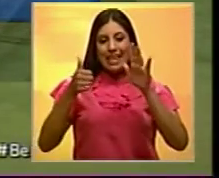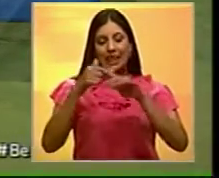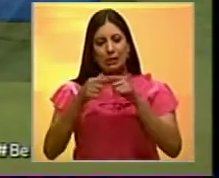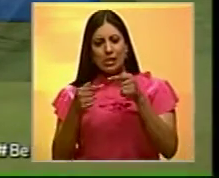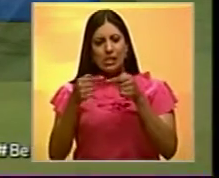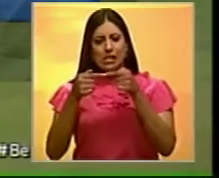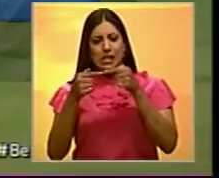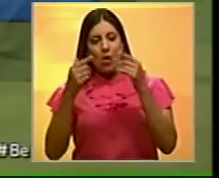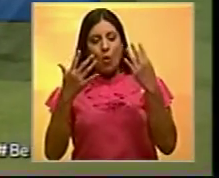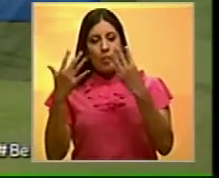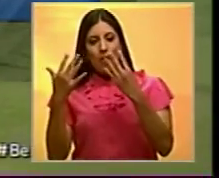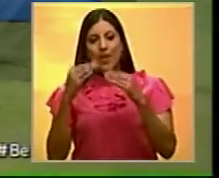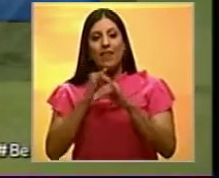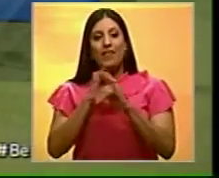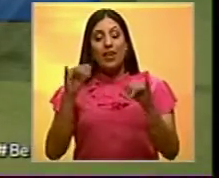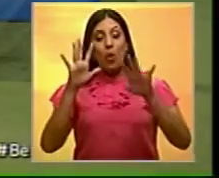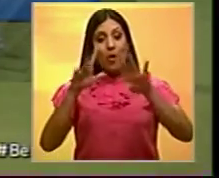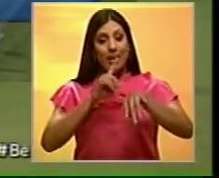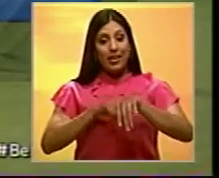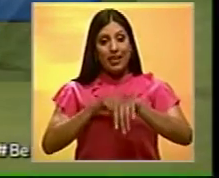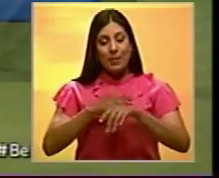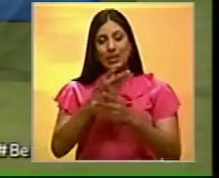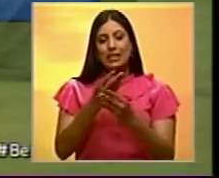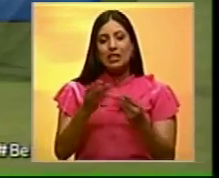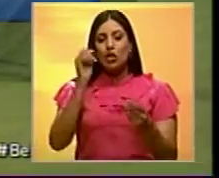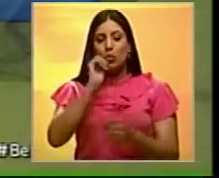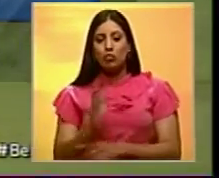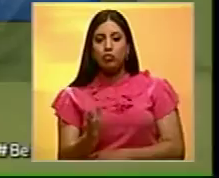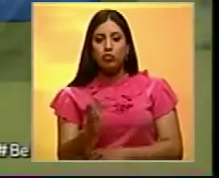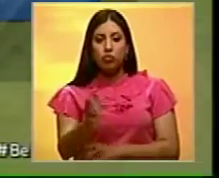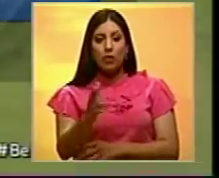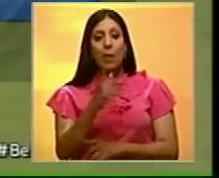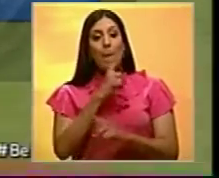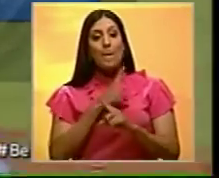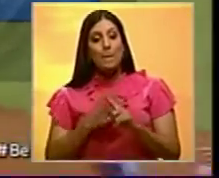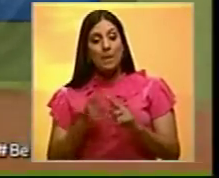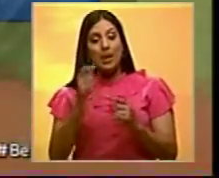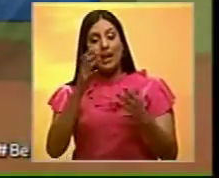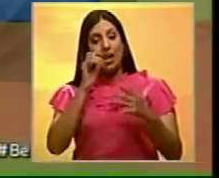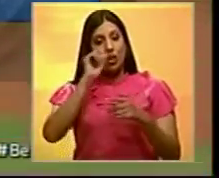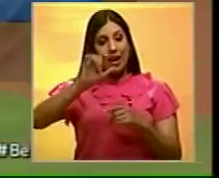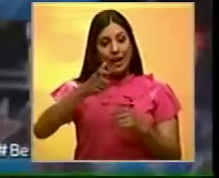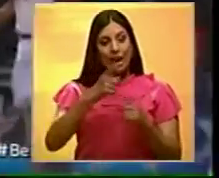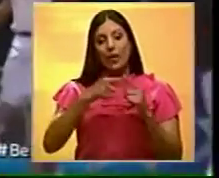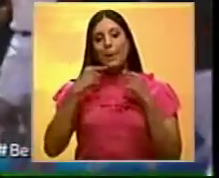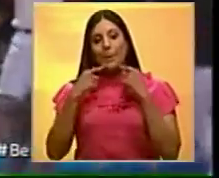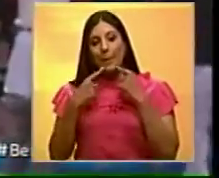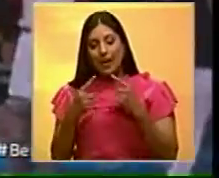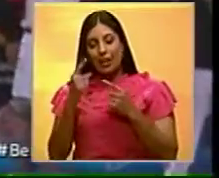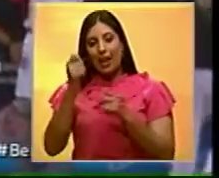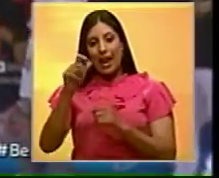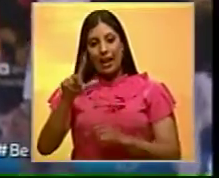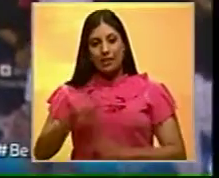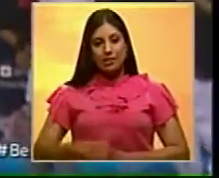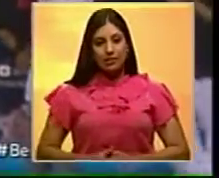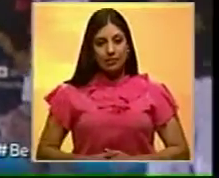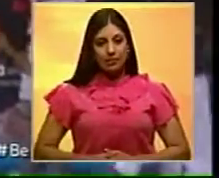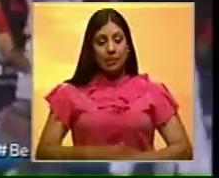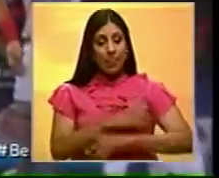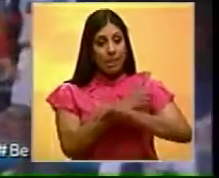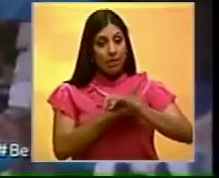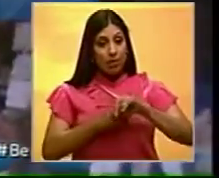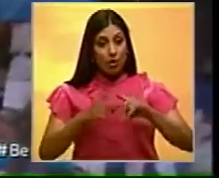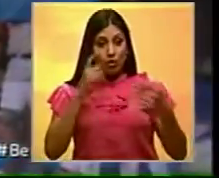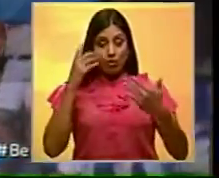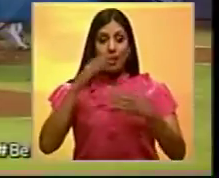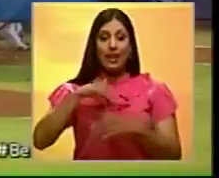episodio en 9 rayitas, se definió en el noveno inning con un sencillo remolcador de José Martínez. Ganó Gregor Infante y perdió Alexis Rivero. En el